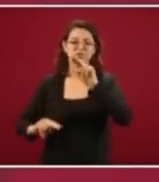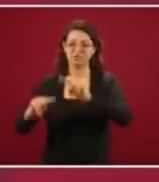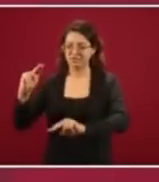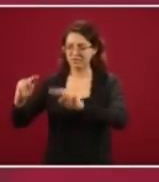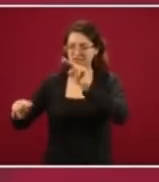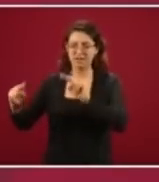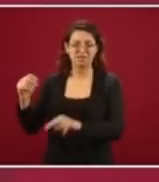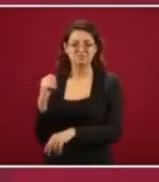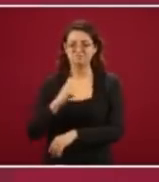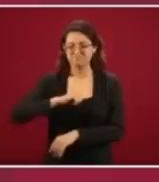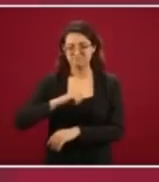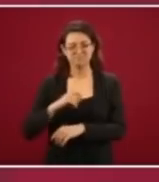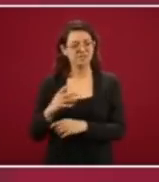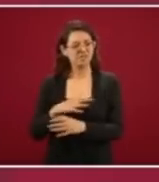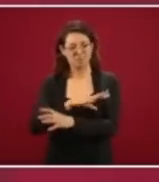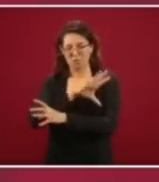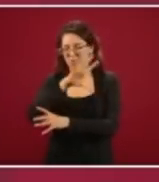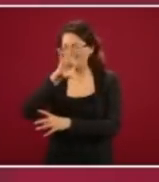pero así estaba.